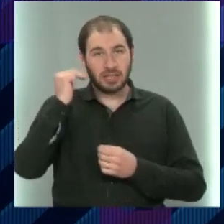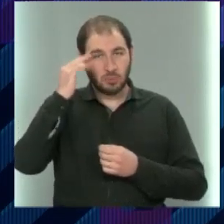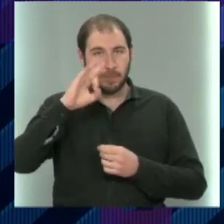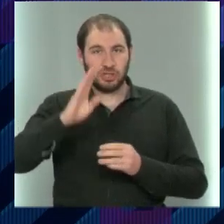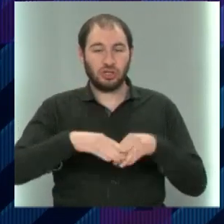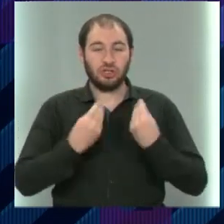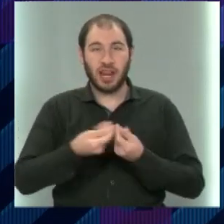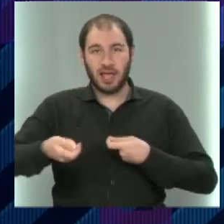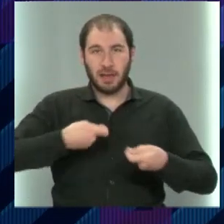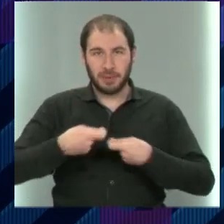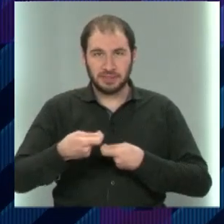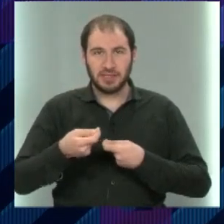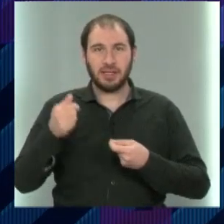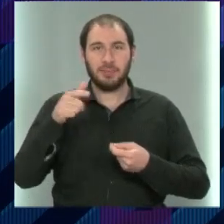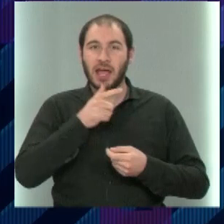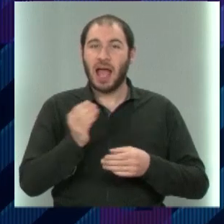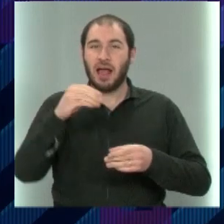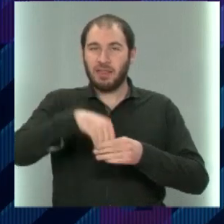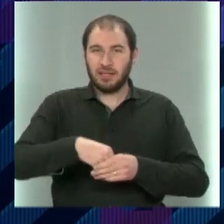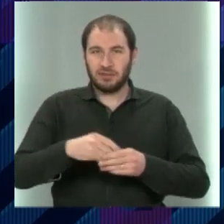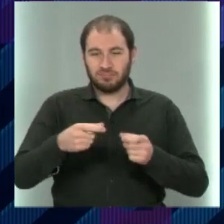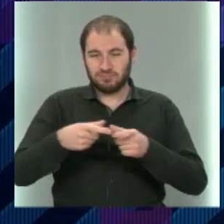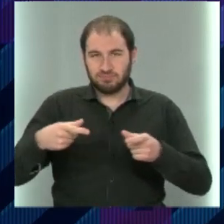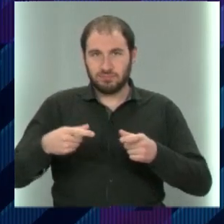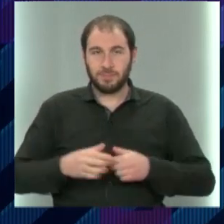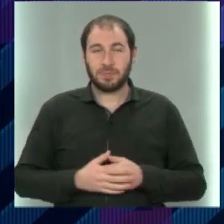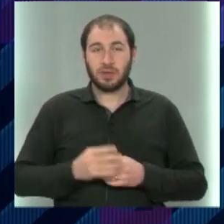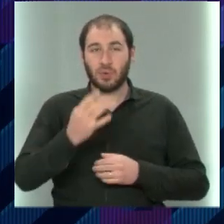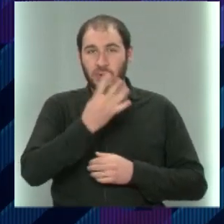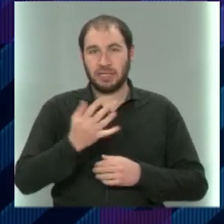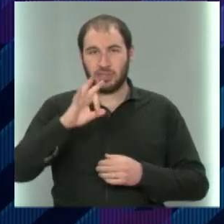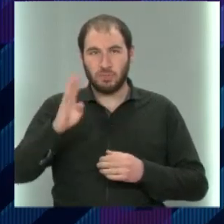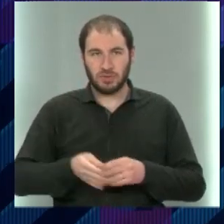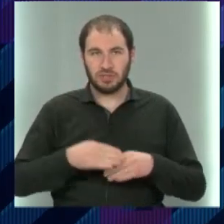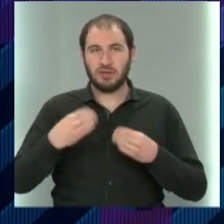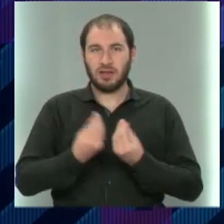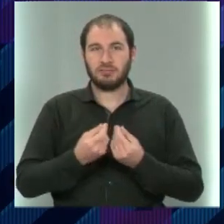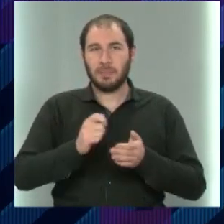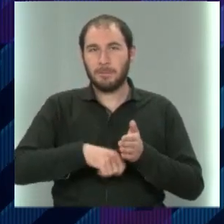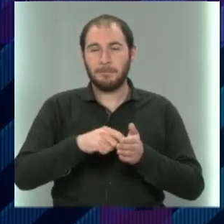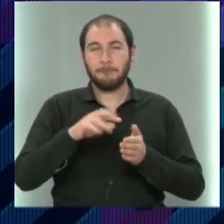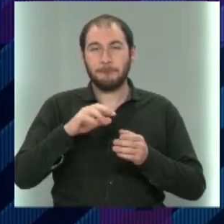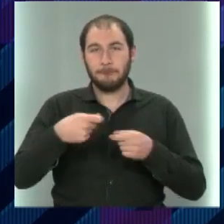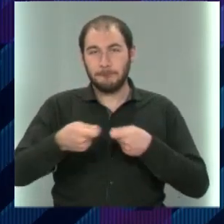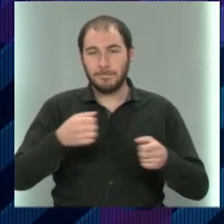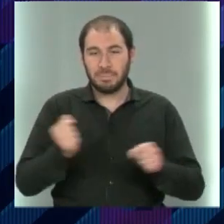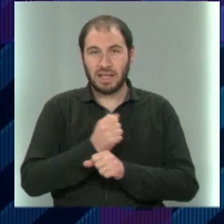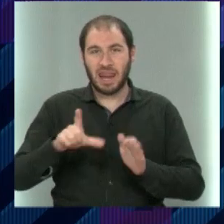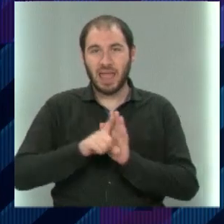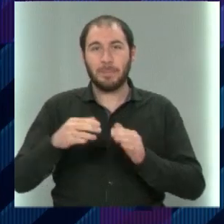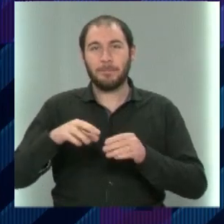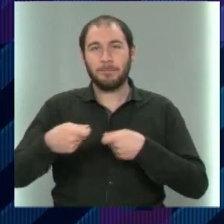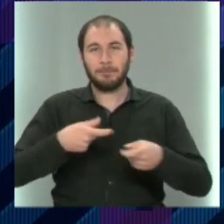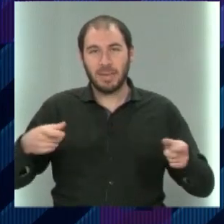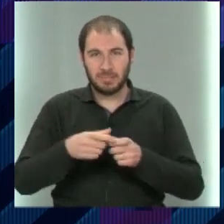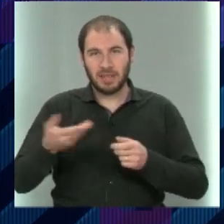de las empresas están consideradas dentro de este tamaño. El 45% se han registrado como pymes luego de la aprobación de la ley PYME, un